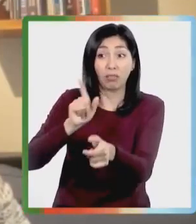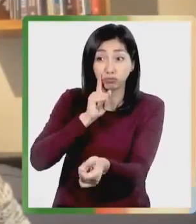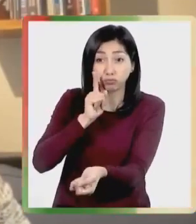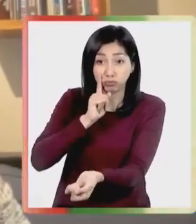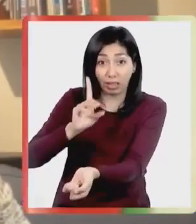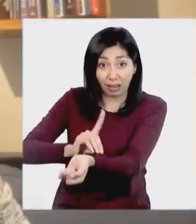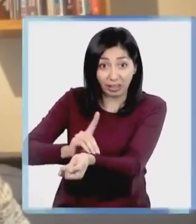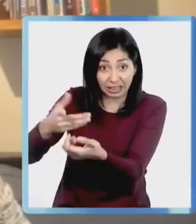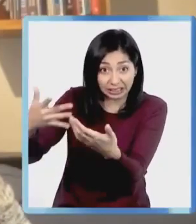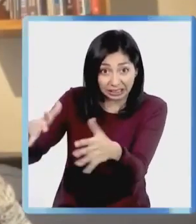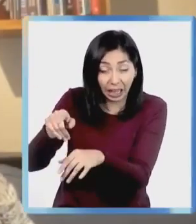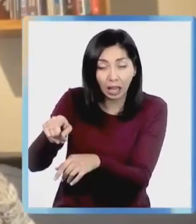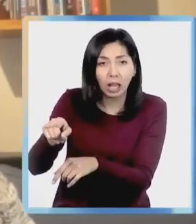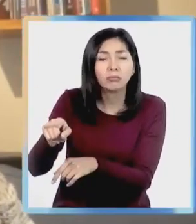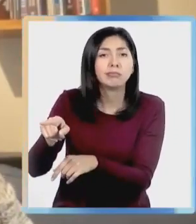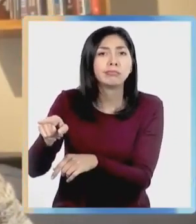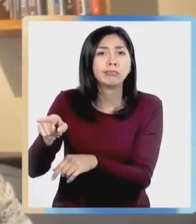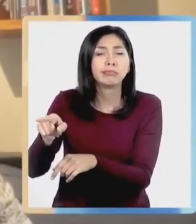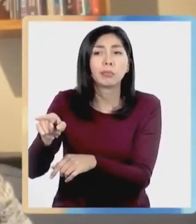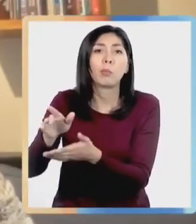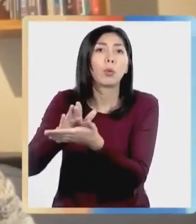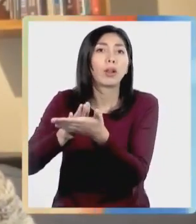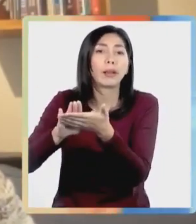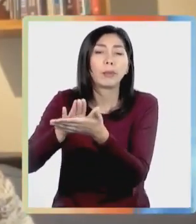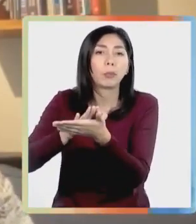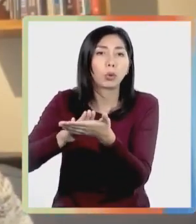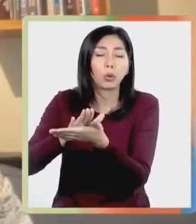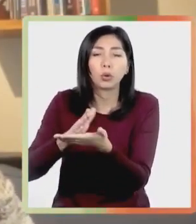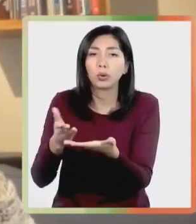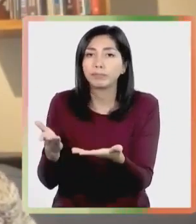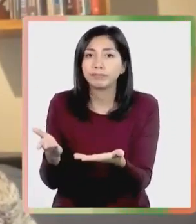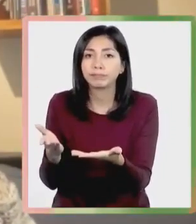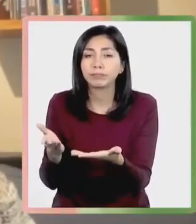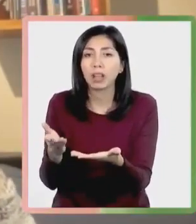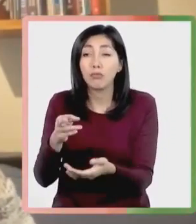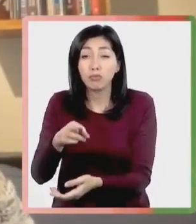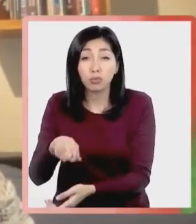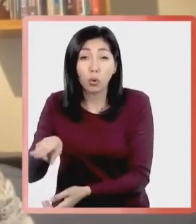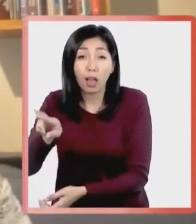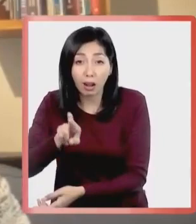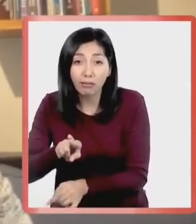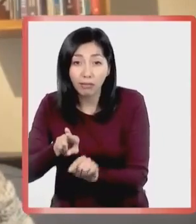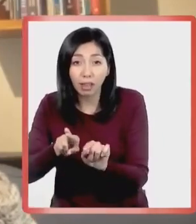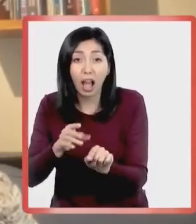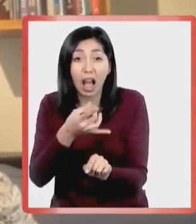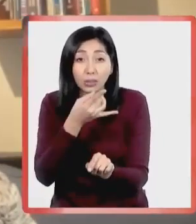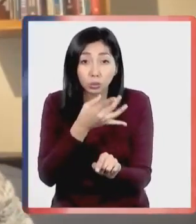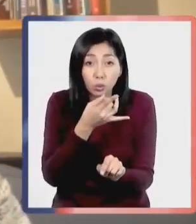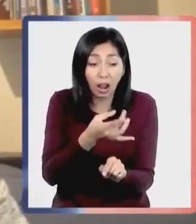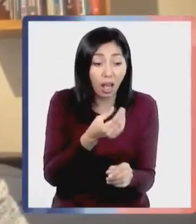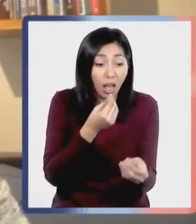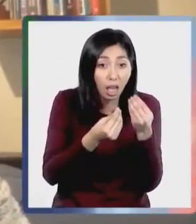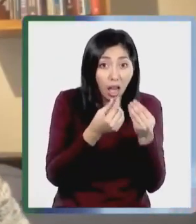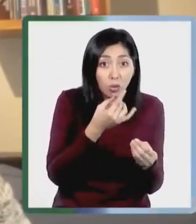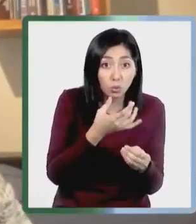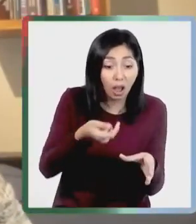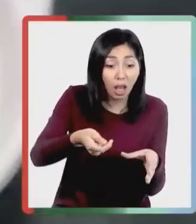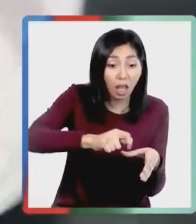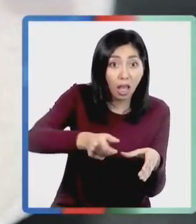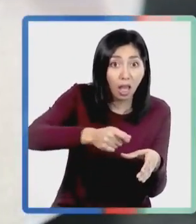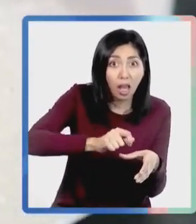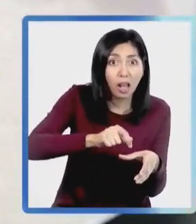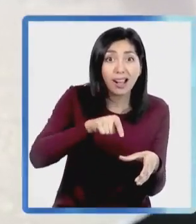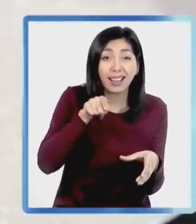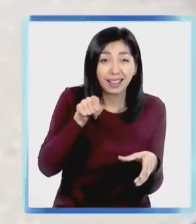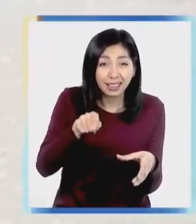que tienen diabetes, si abandonan o vuelven a usar más bien el azúcar